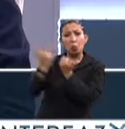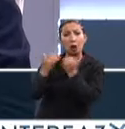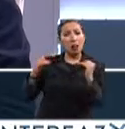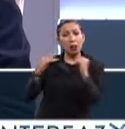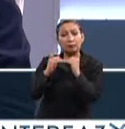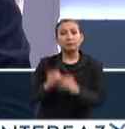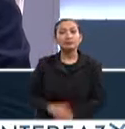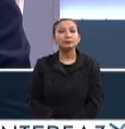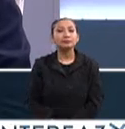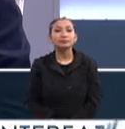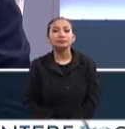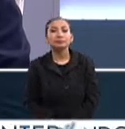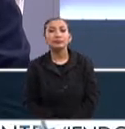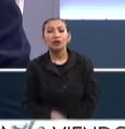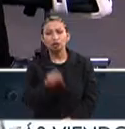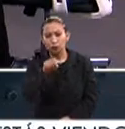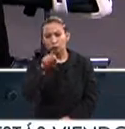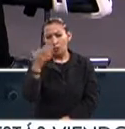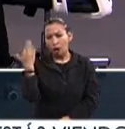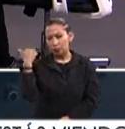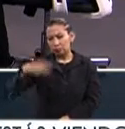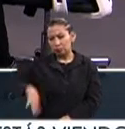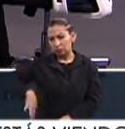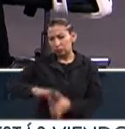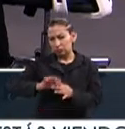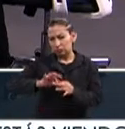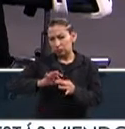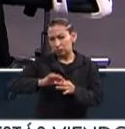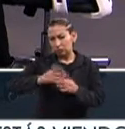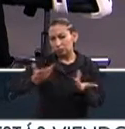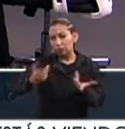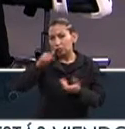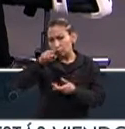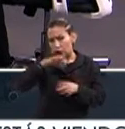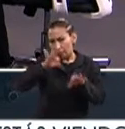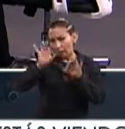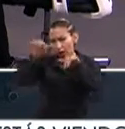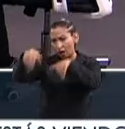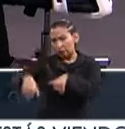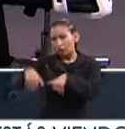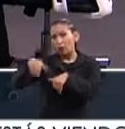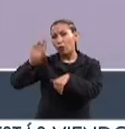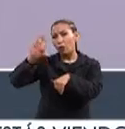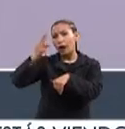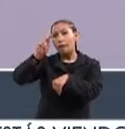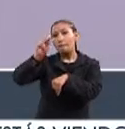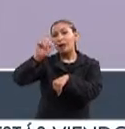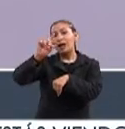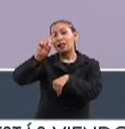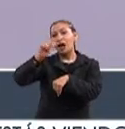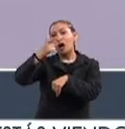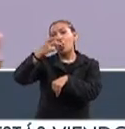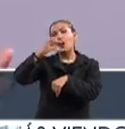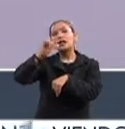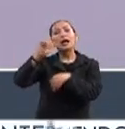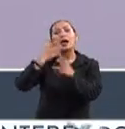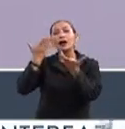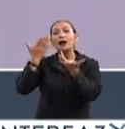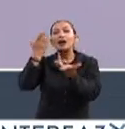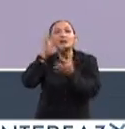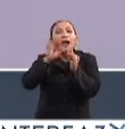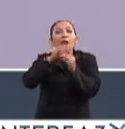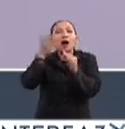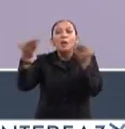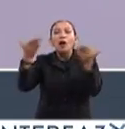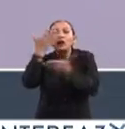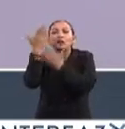Universitaria. Es correcto. Nos platicabas también, Luis, que estás también trabajando en la Universidad Pedagógica Nacional. Platícanos un poco sobre